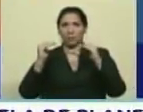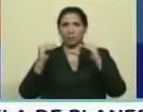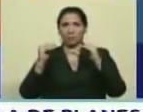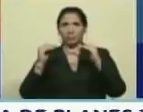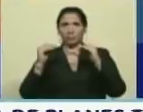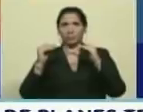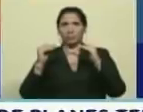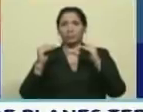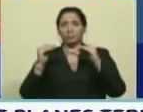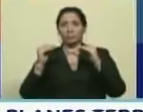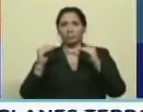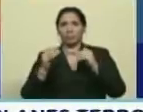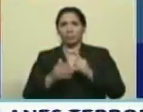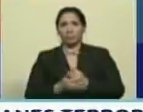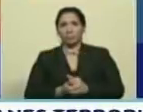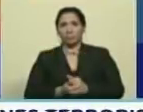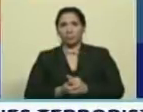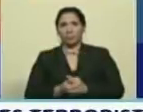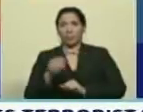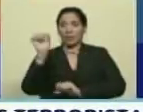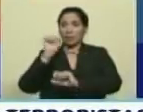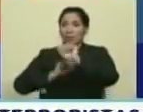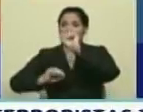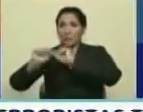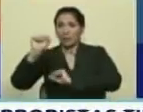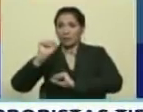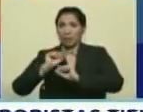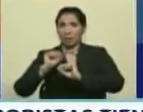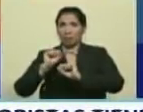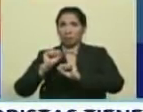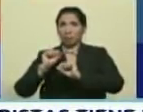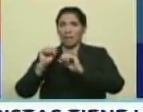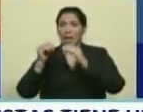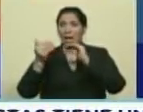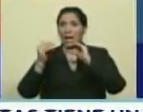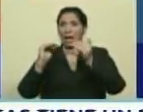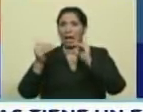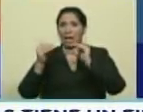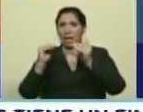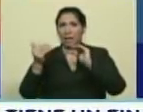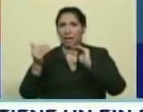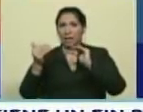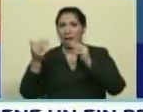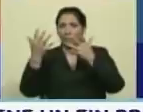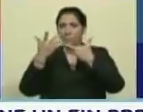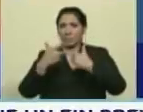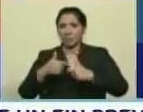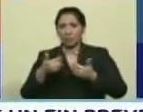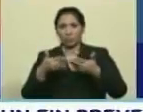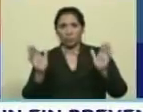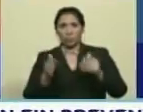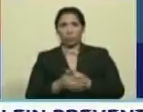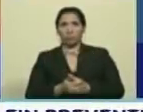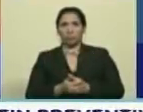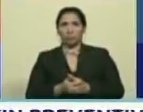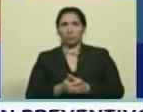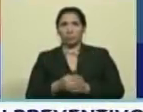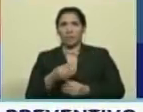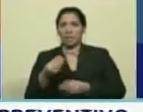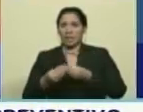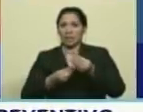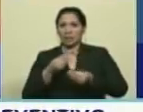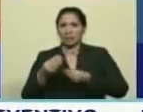Es imperativo defender la ética y honestidad de las administraciones públicas y rechazar la judicialización de la